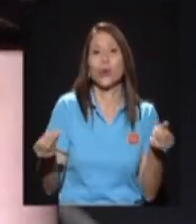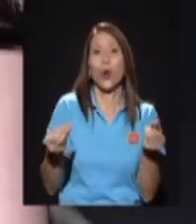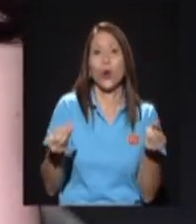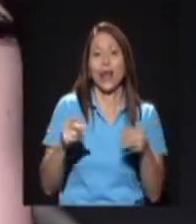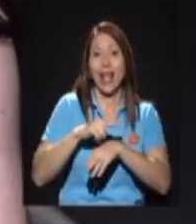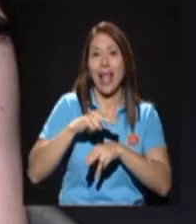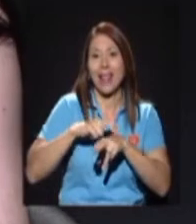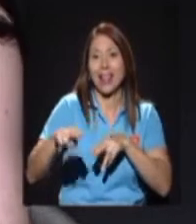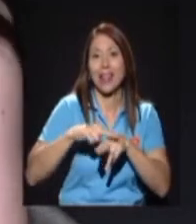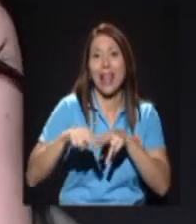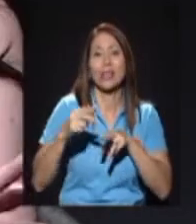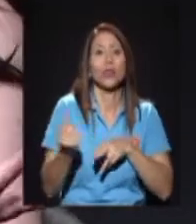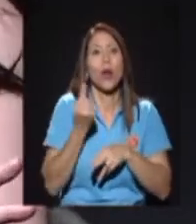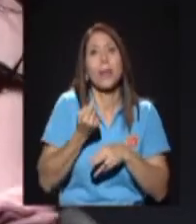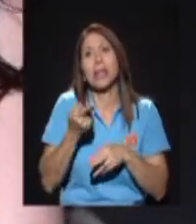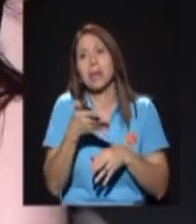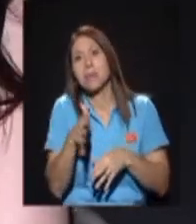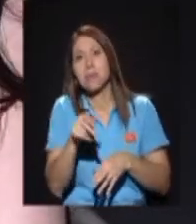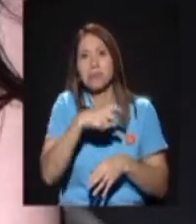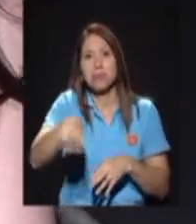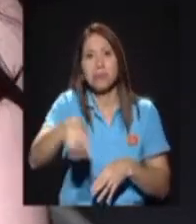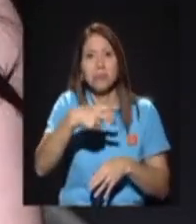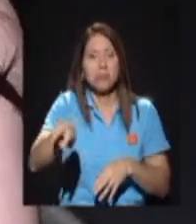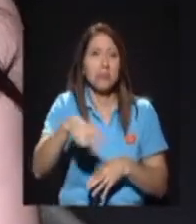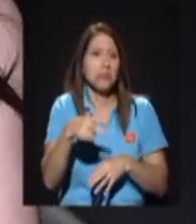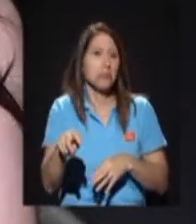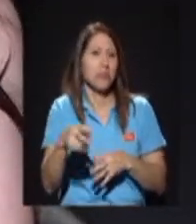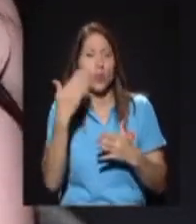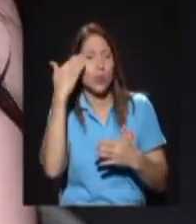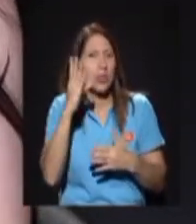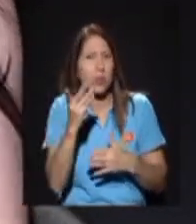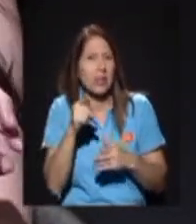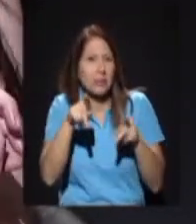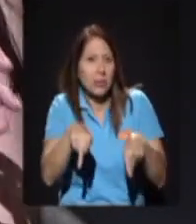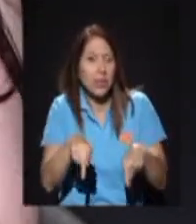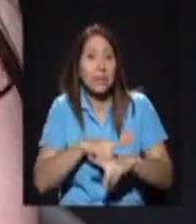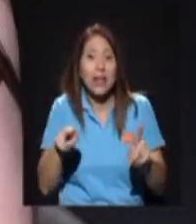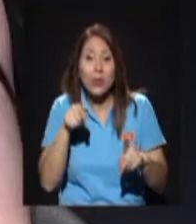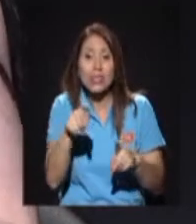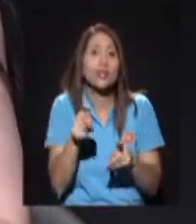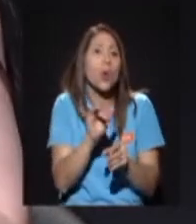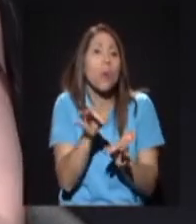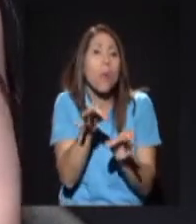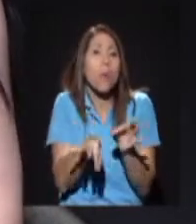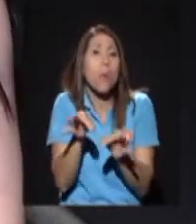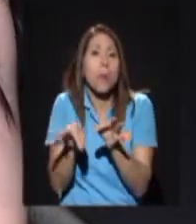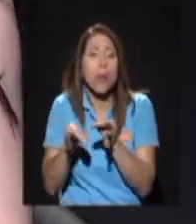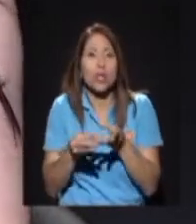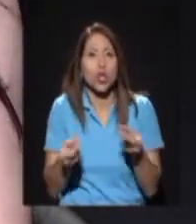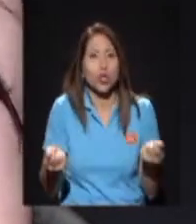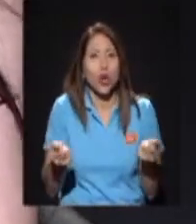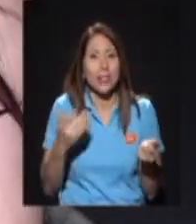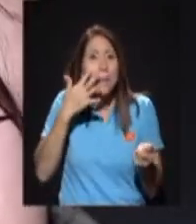Realmente no estoy clara cómo es la cifra, pero anda por ahí, es baja. Entonces, son pequeñas soluciones que parecieran, ¿verdad?,